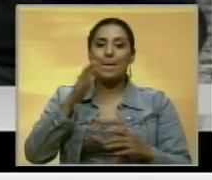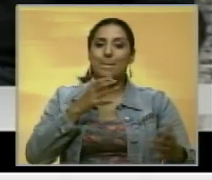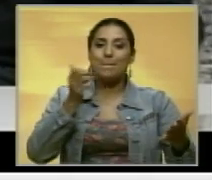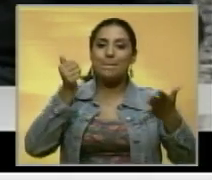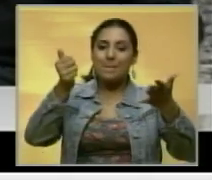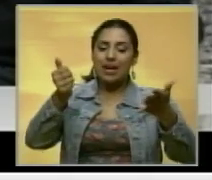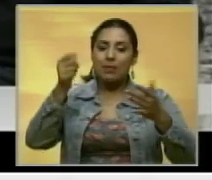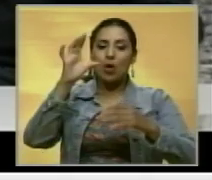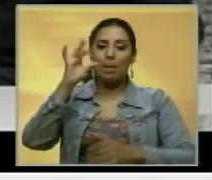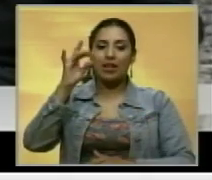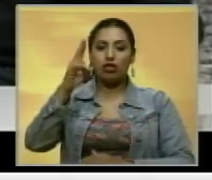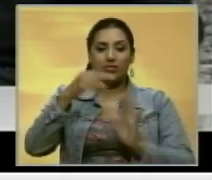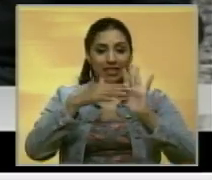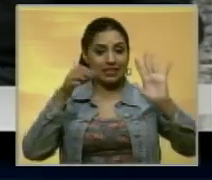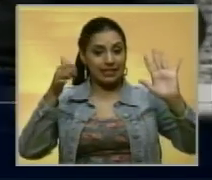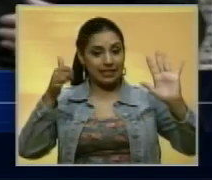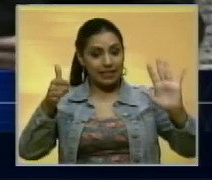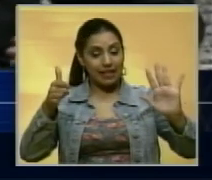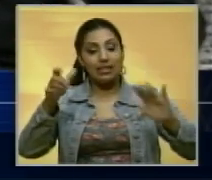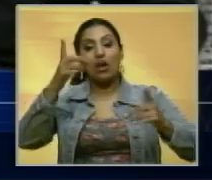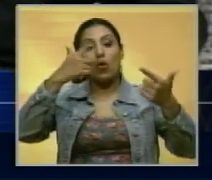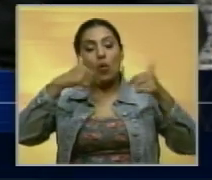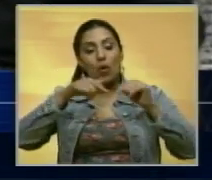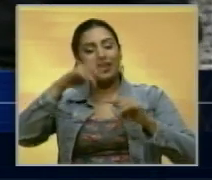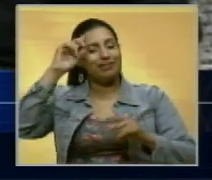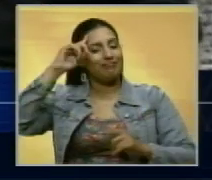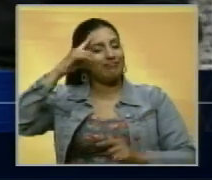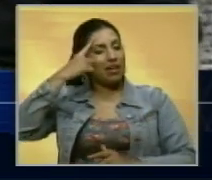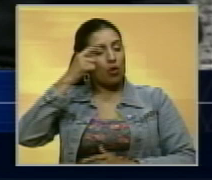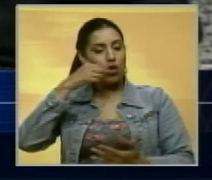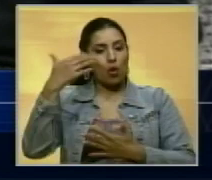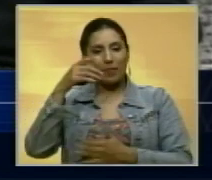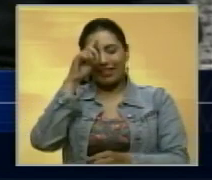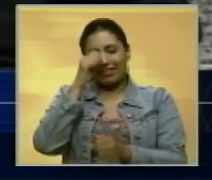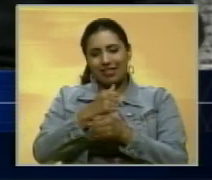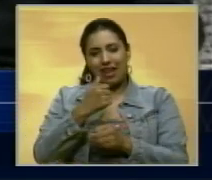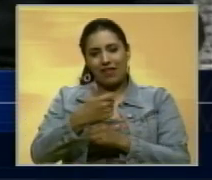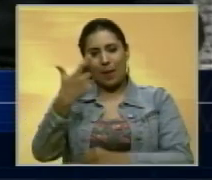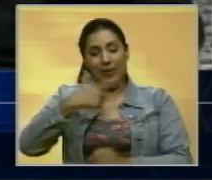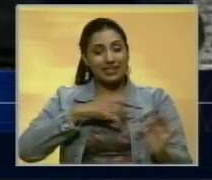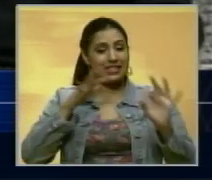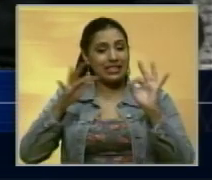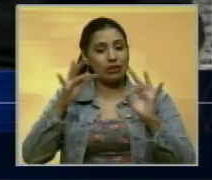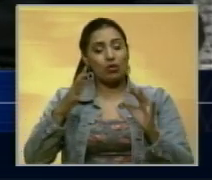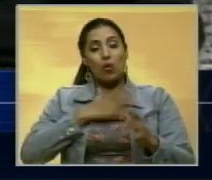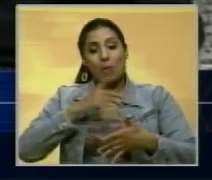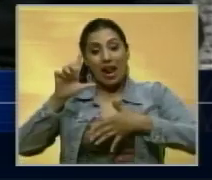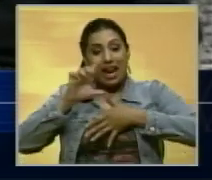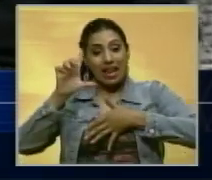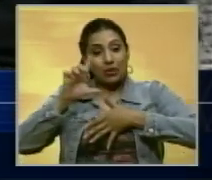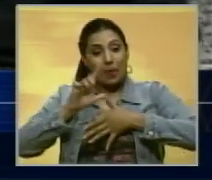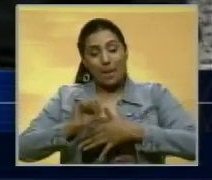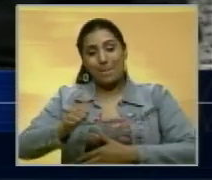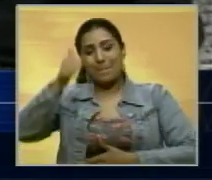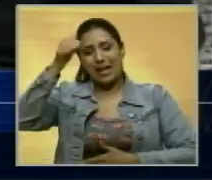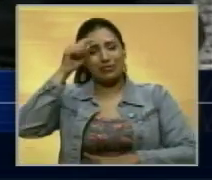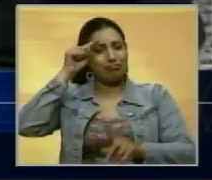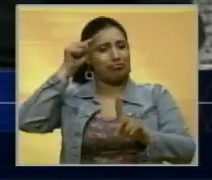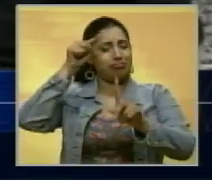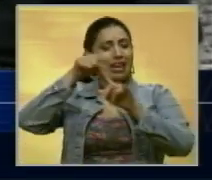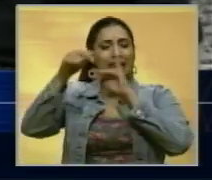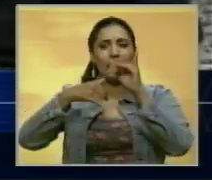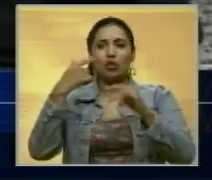Premios Platino 2016, donde será reconocido Darín por ser uno de los actores latinoamericanos con mayor